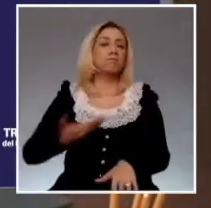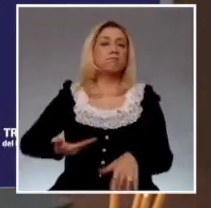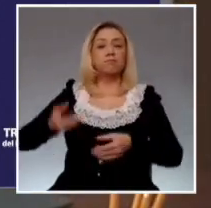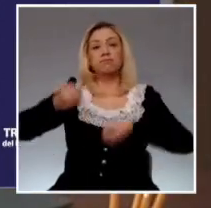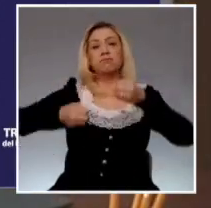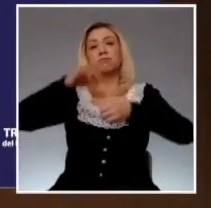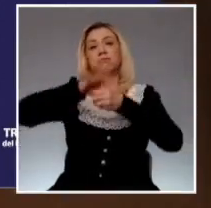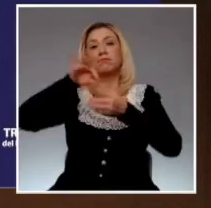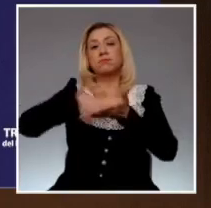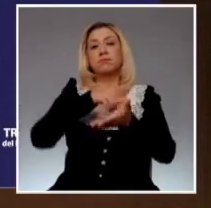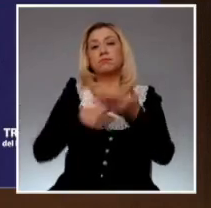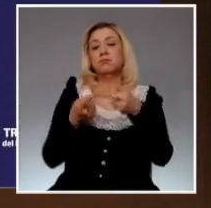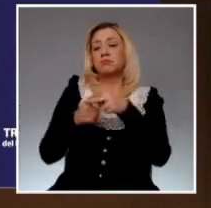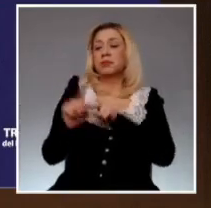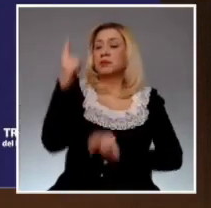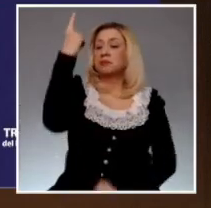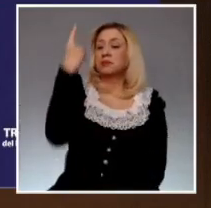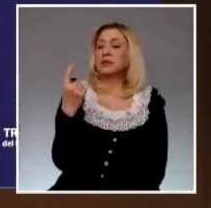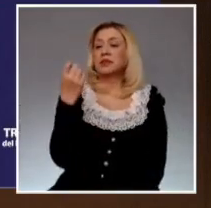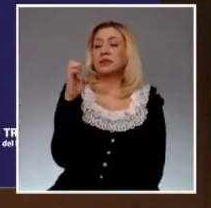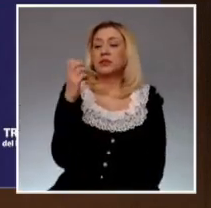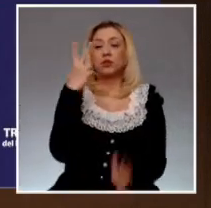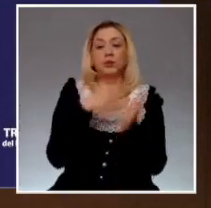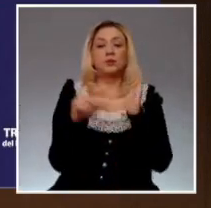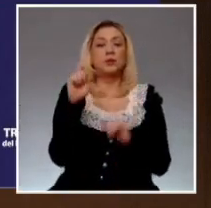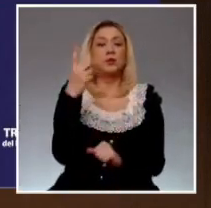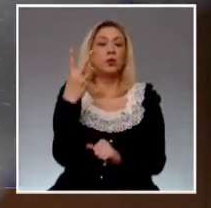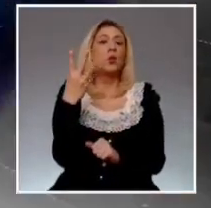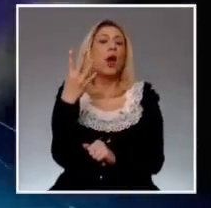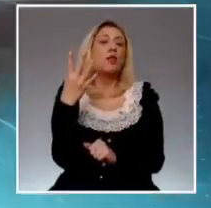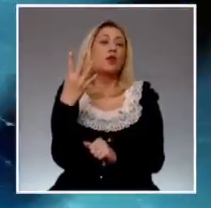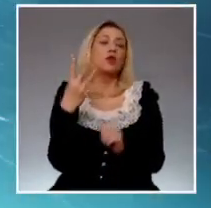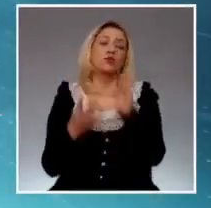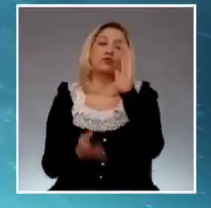del 1 de enero de 2024.